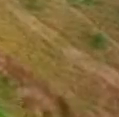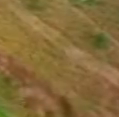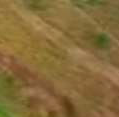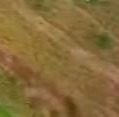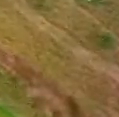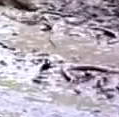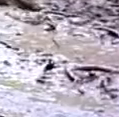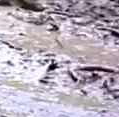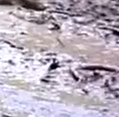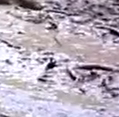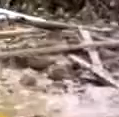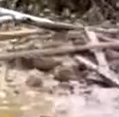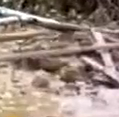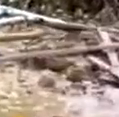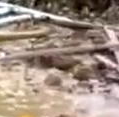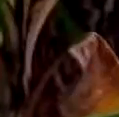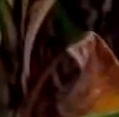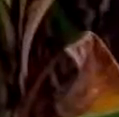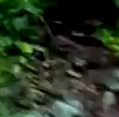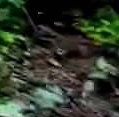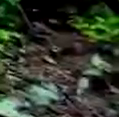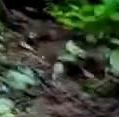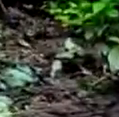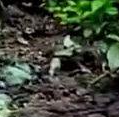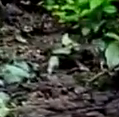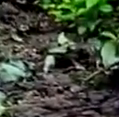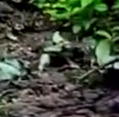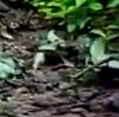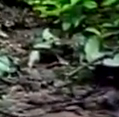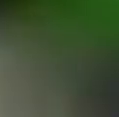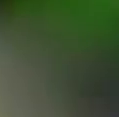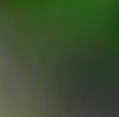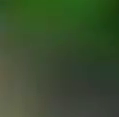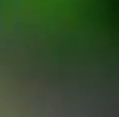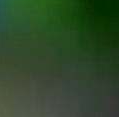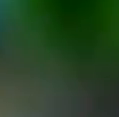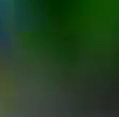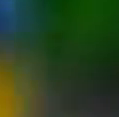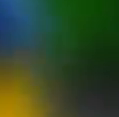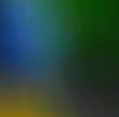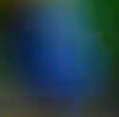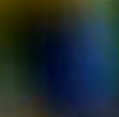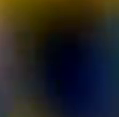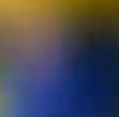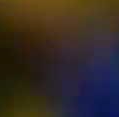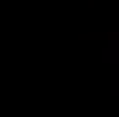estación invernal. Hoy, como ayer, seguimos unidos por Manabí.